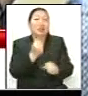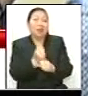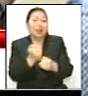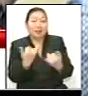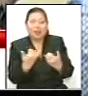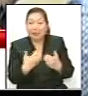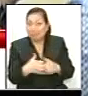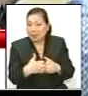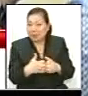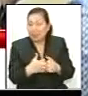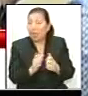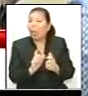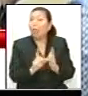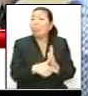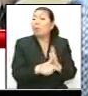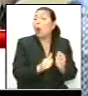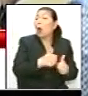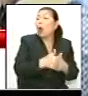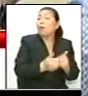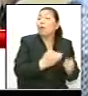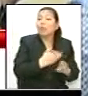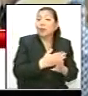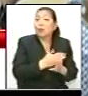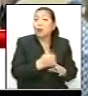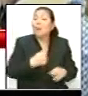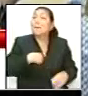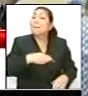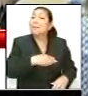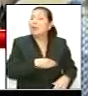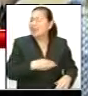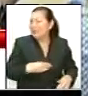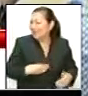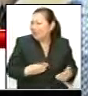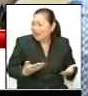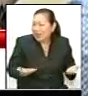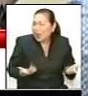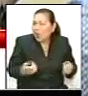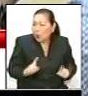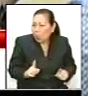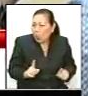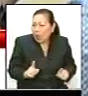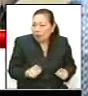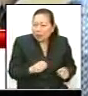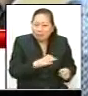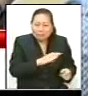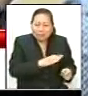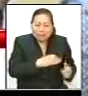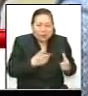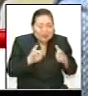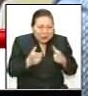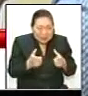estas empresas y otras veces son funcionarios de los ministerios. Entonces, cuando les toca ser funcionarios